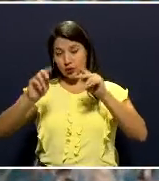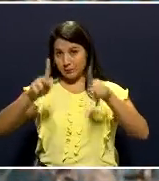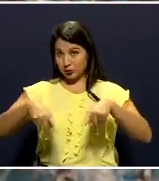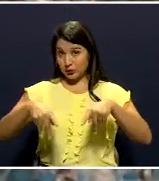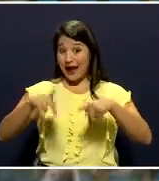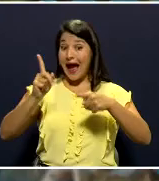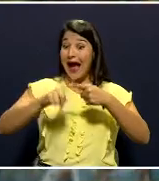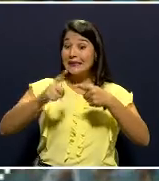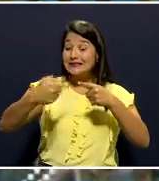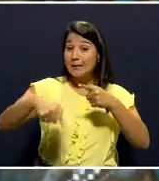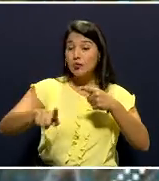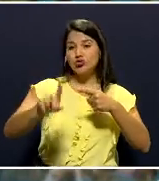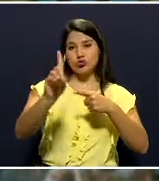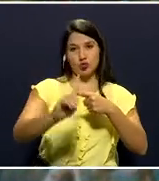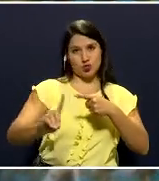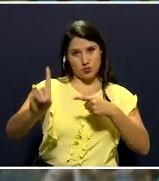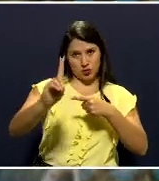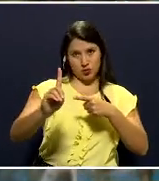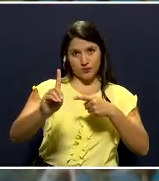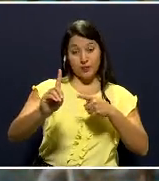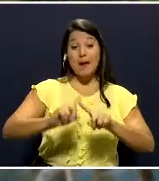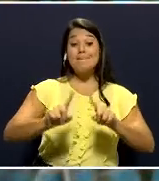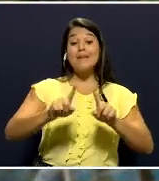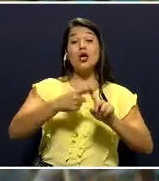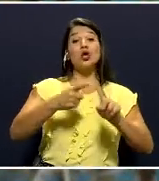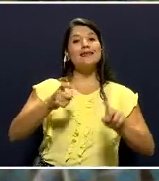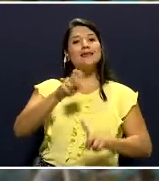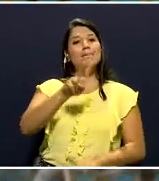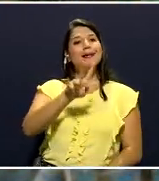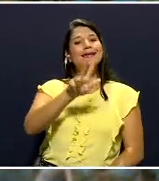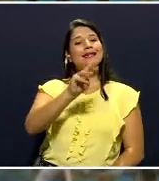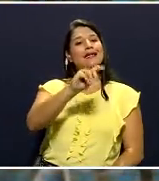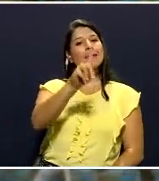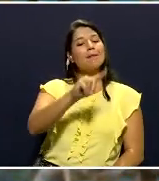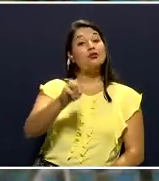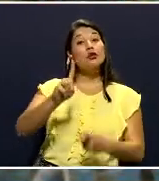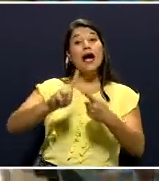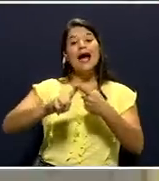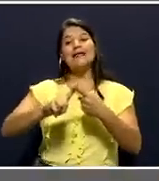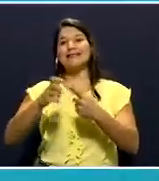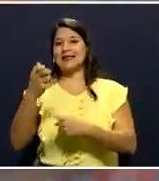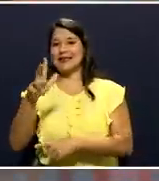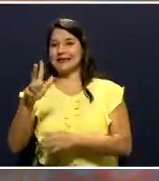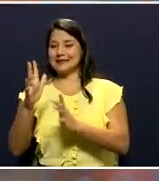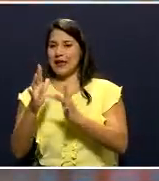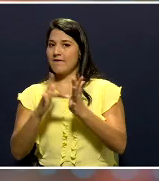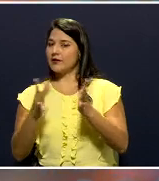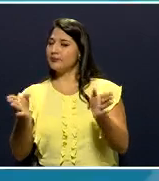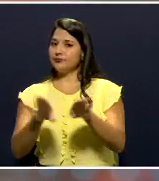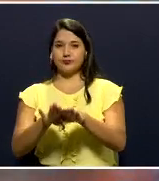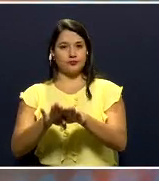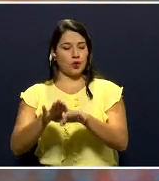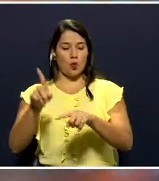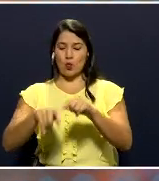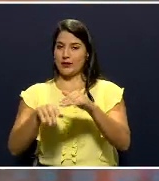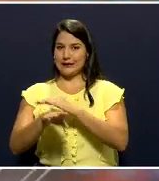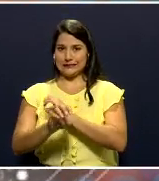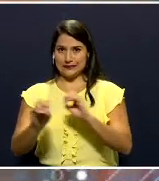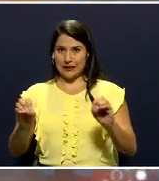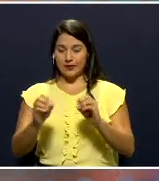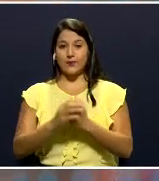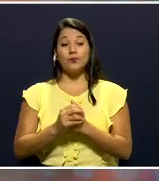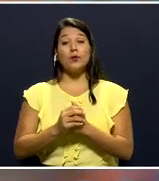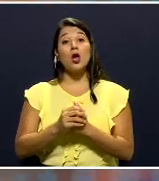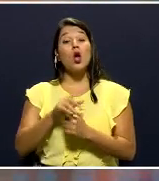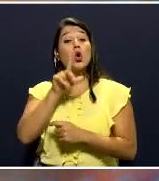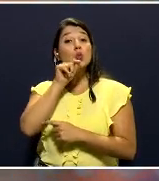domingo y desde el 23 de marzo y hasta el 13 de abril el cierre será total. Un tuit del presidente Donald Trump